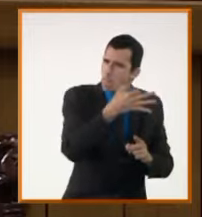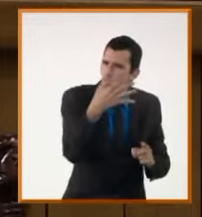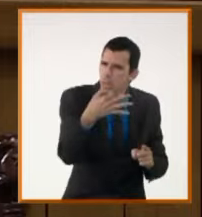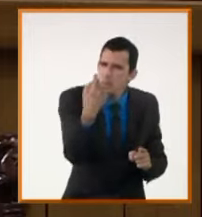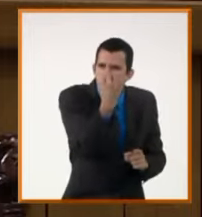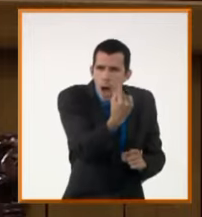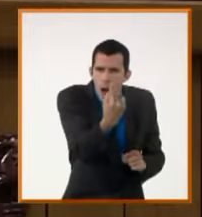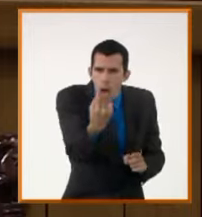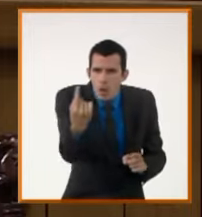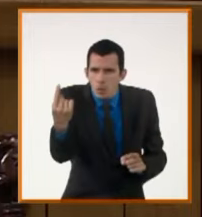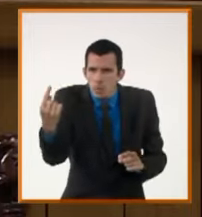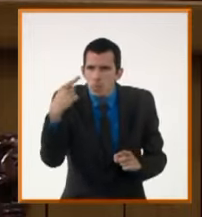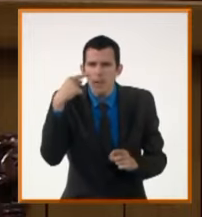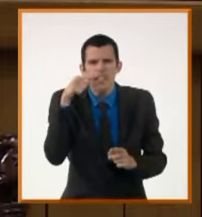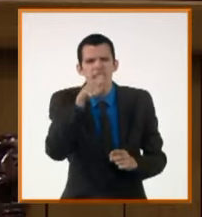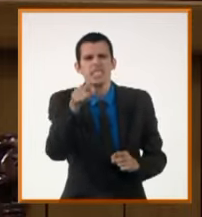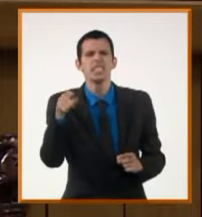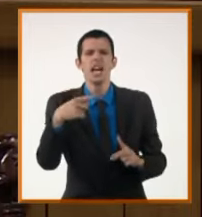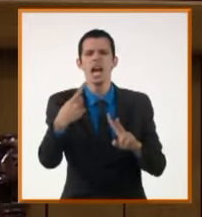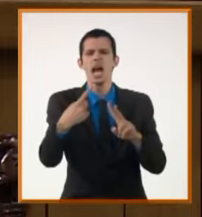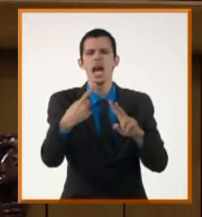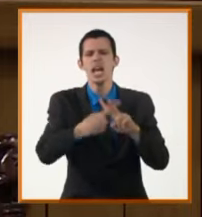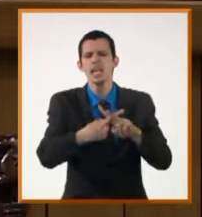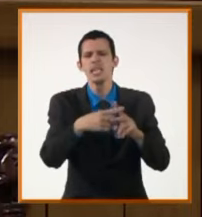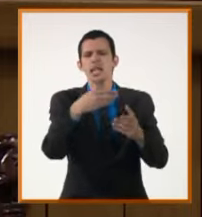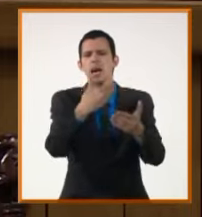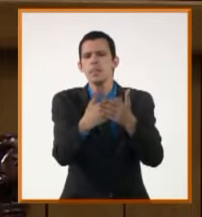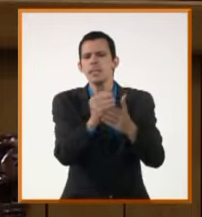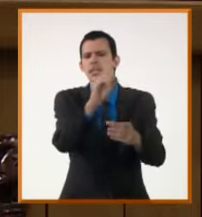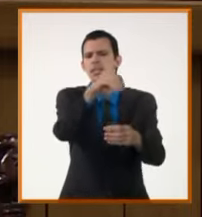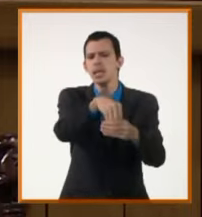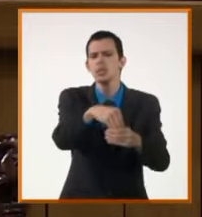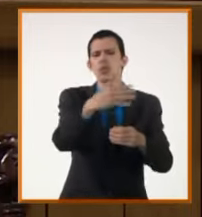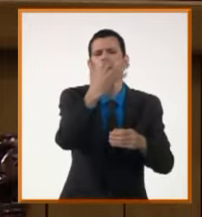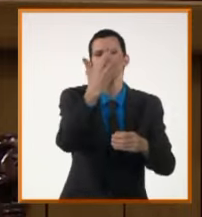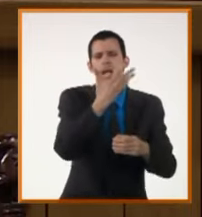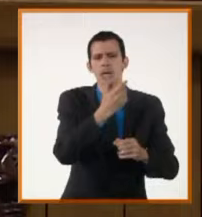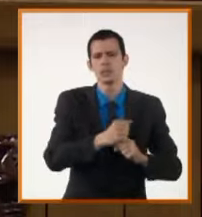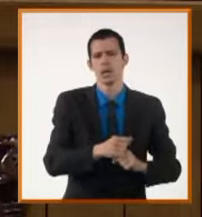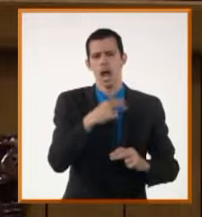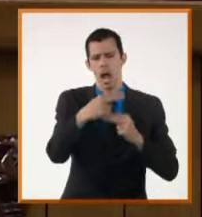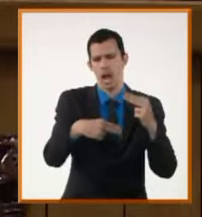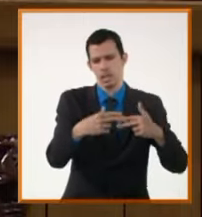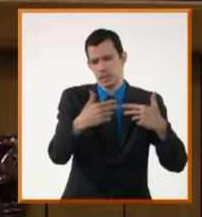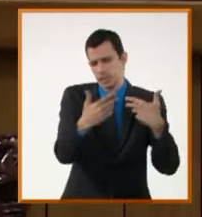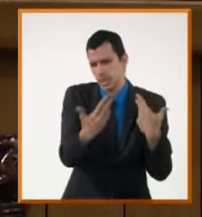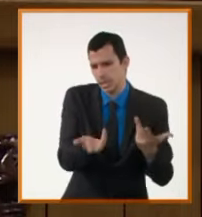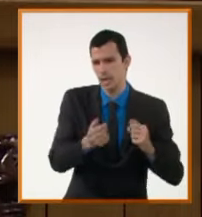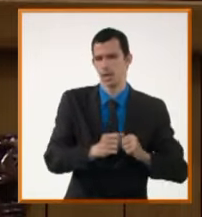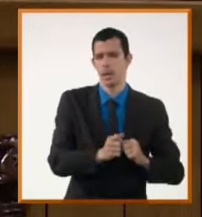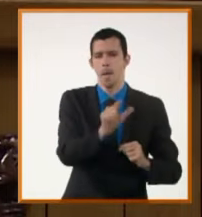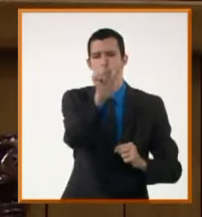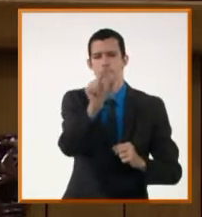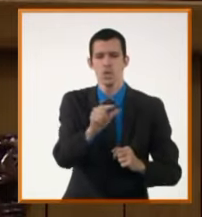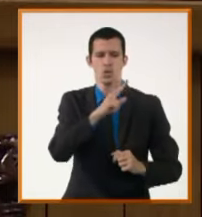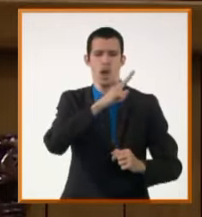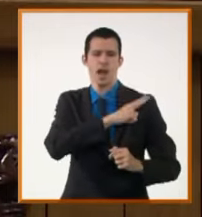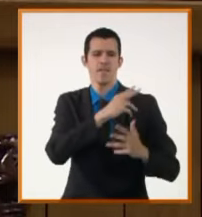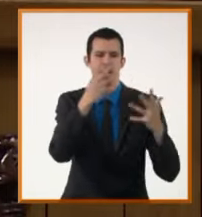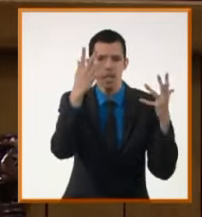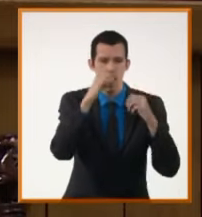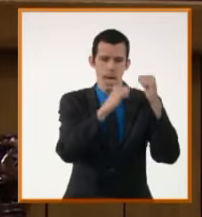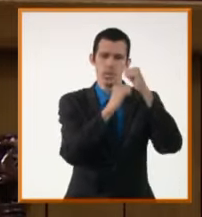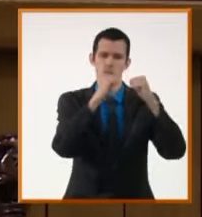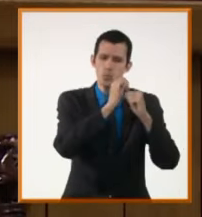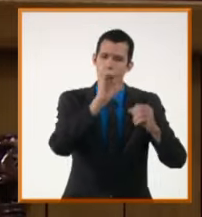es intervenir en sus empresas, y que las empresas, que es la que está definida así en la Constitución, empresa estatal socialista,